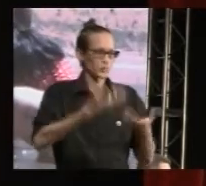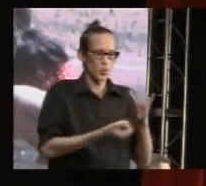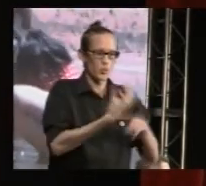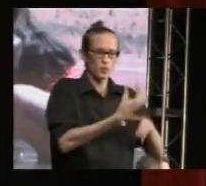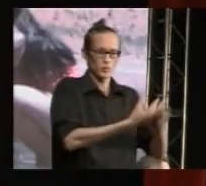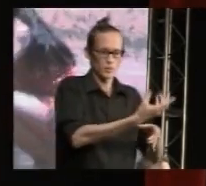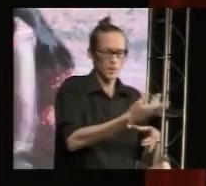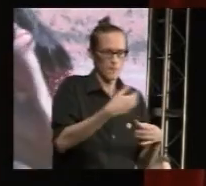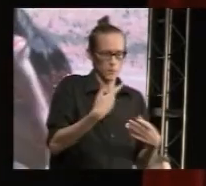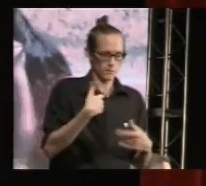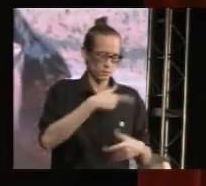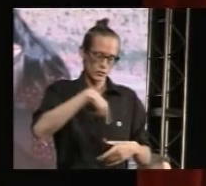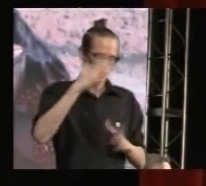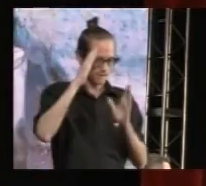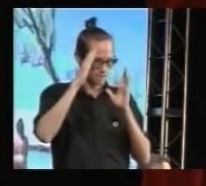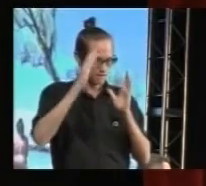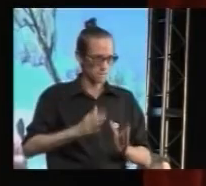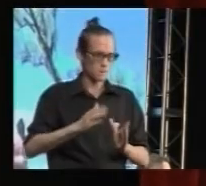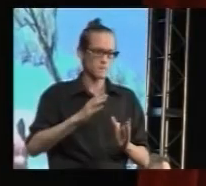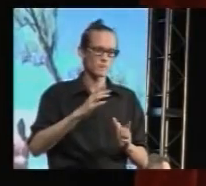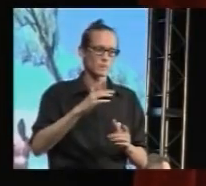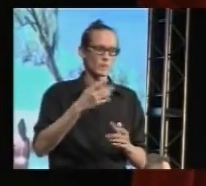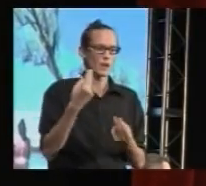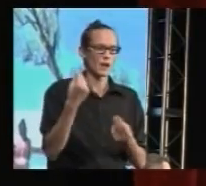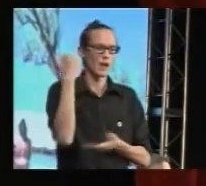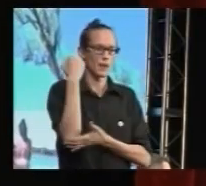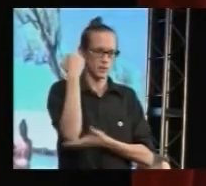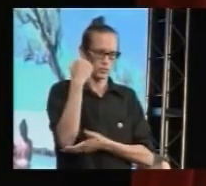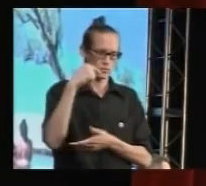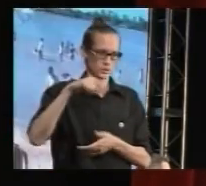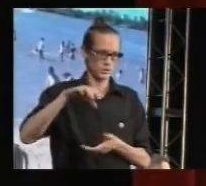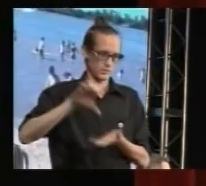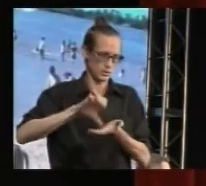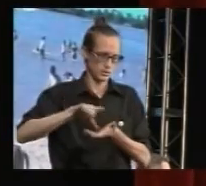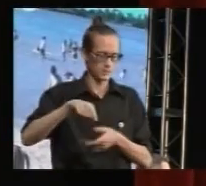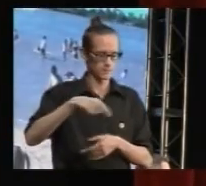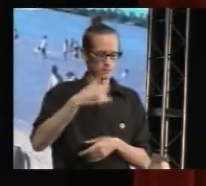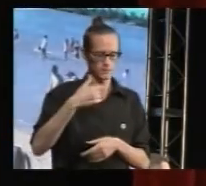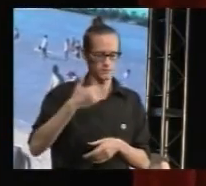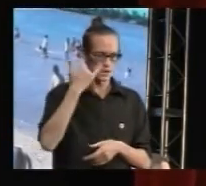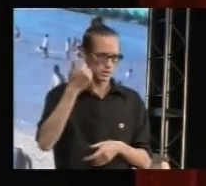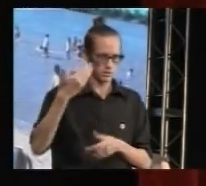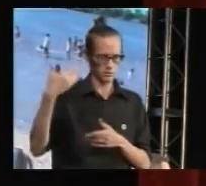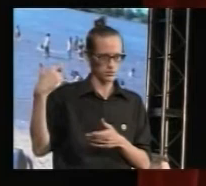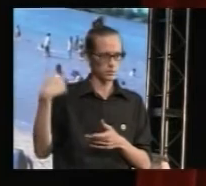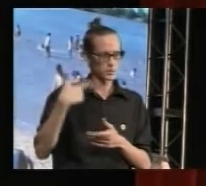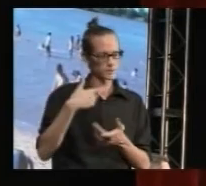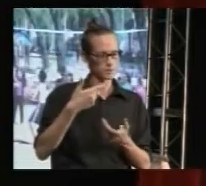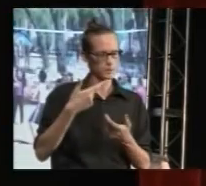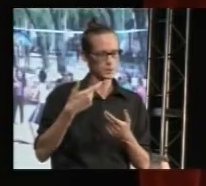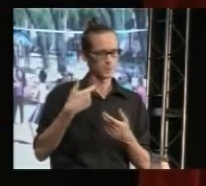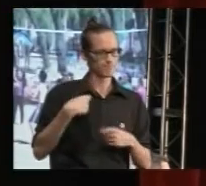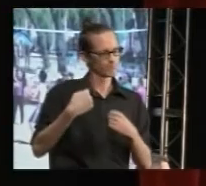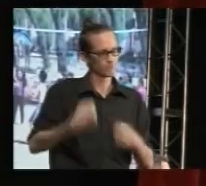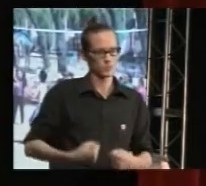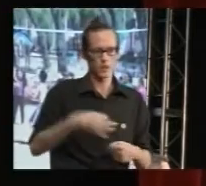ocupa la economía de la ciudad. Venimos sosteniendo hace tiempo que es necesario cambiar